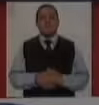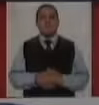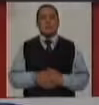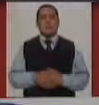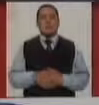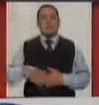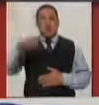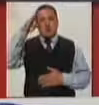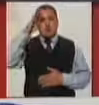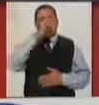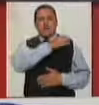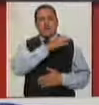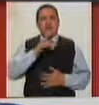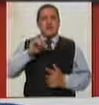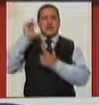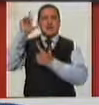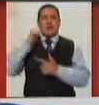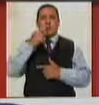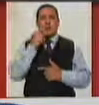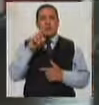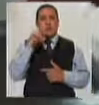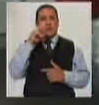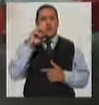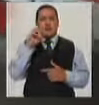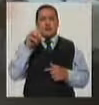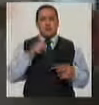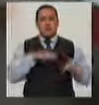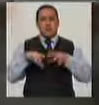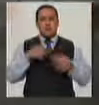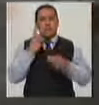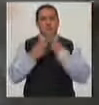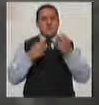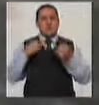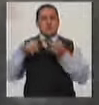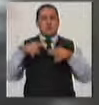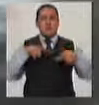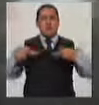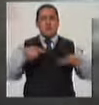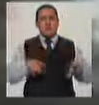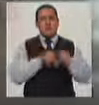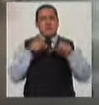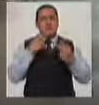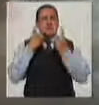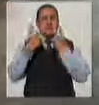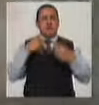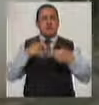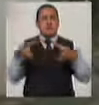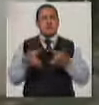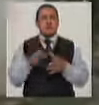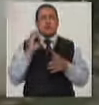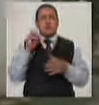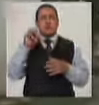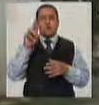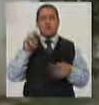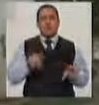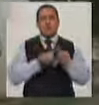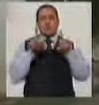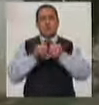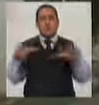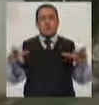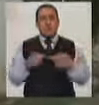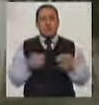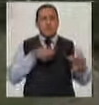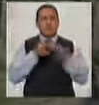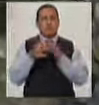el comandante general del ejército Ricardo Moncada novoirles una visita a los puestos de vigilancia en la Cordillera del Cóndor en el puesto de